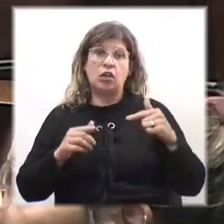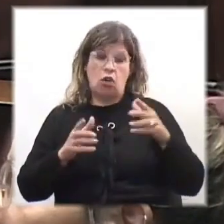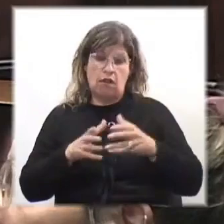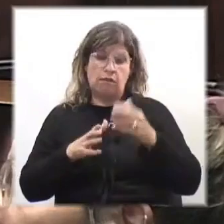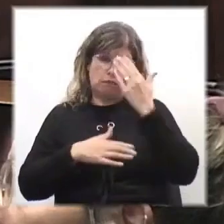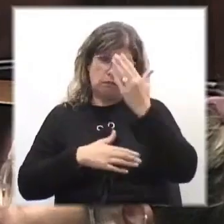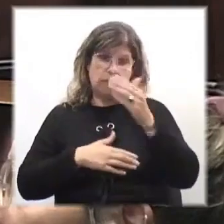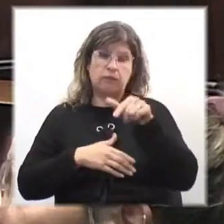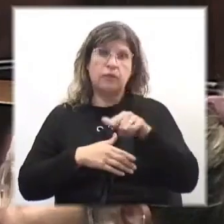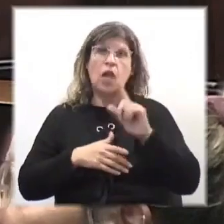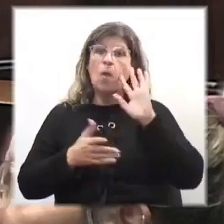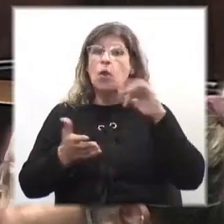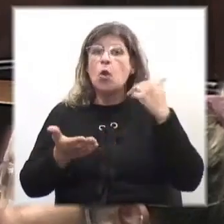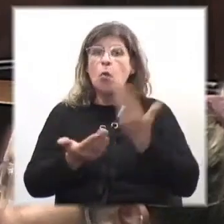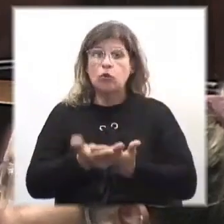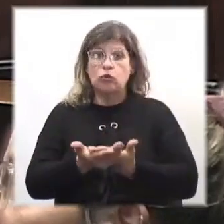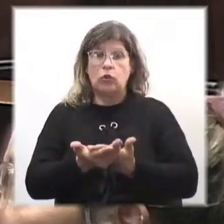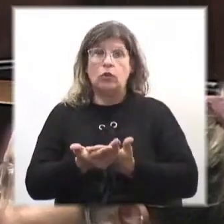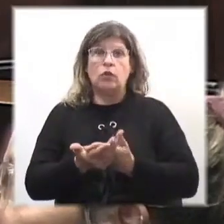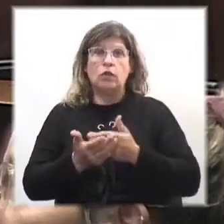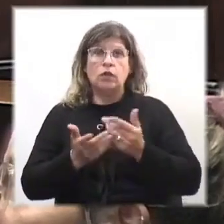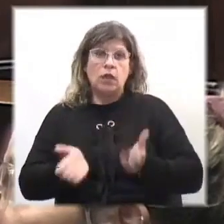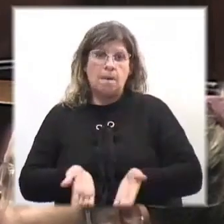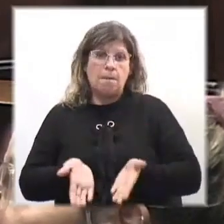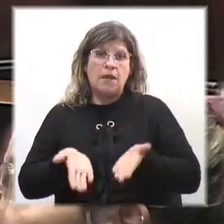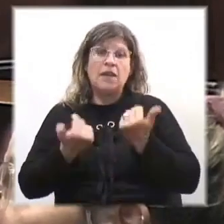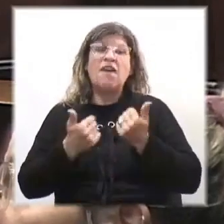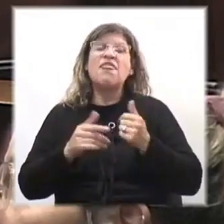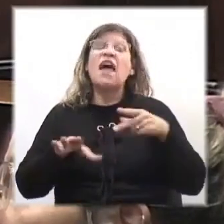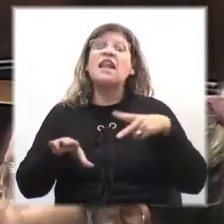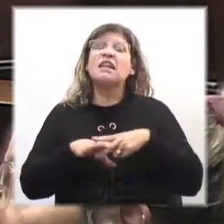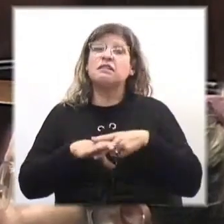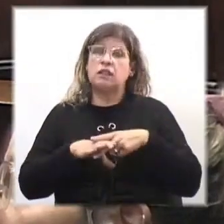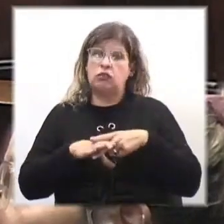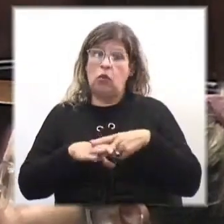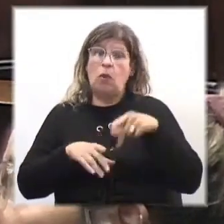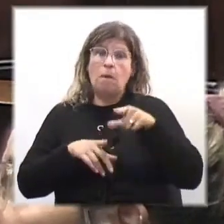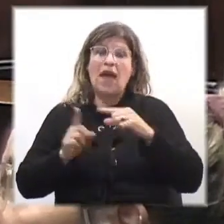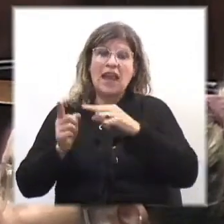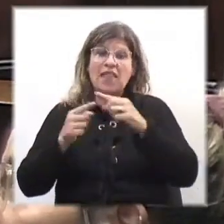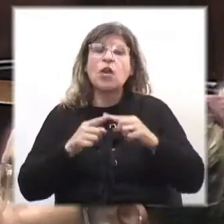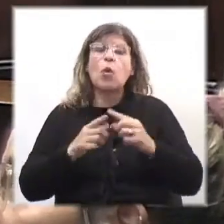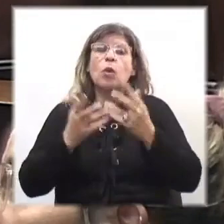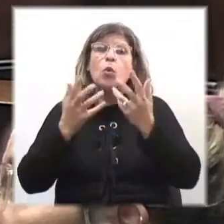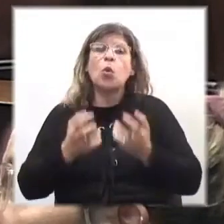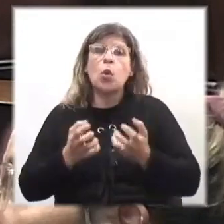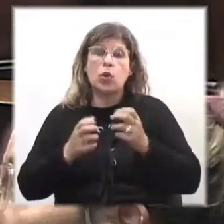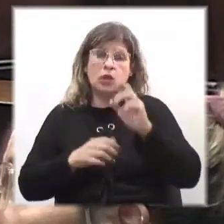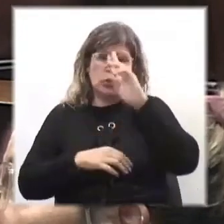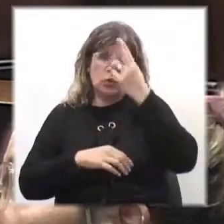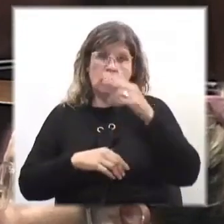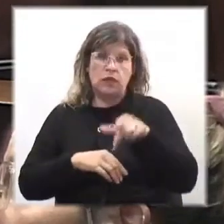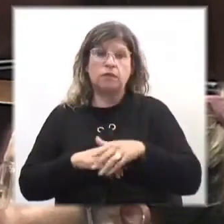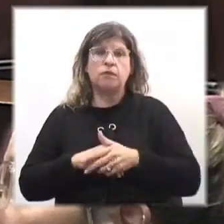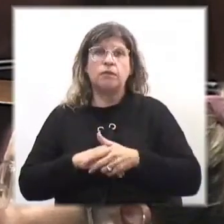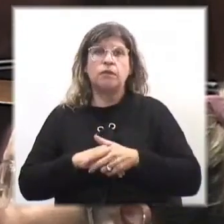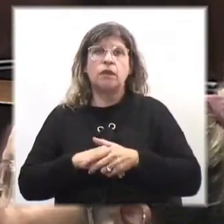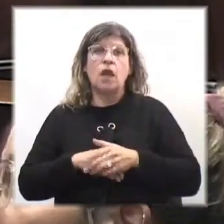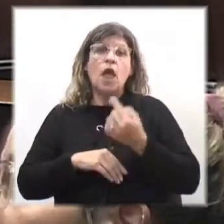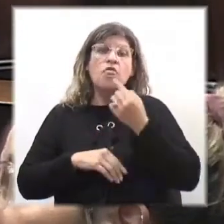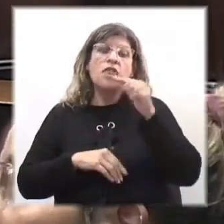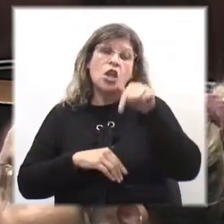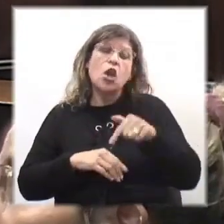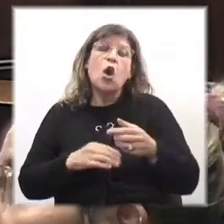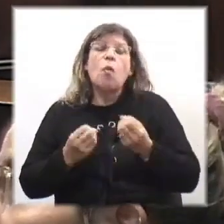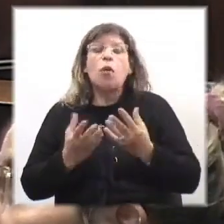fuerza política propuso levantar el receso para discutir la sequía del uruguayo digo